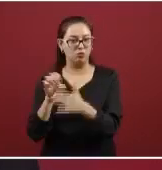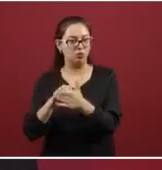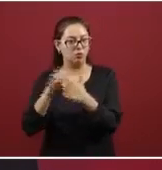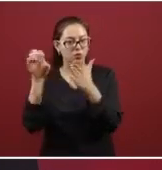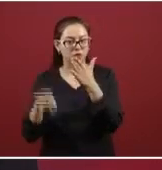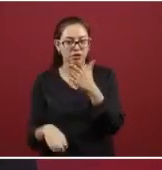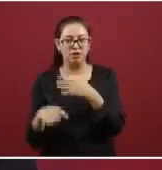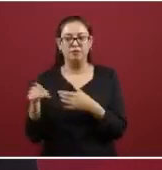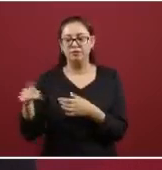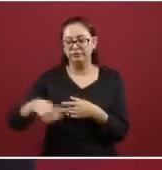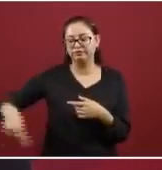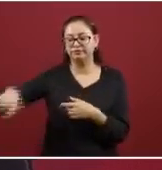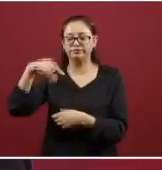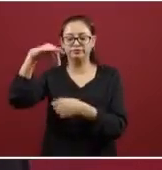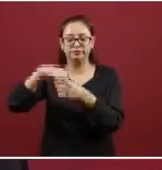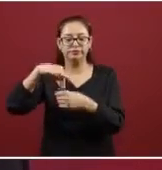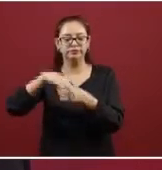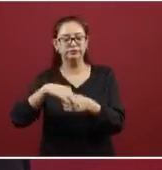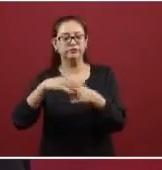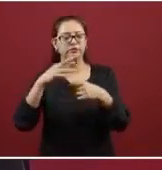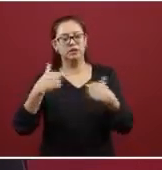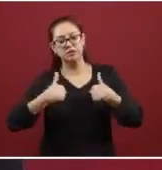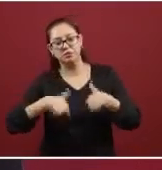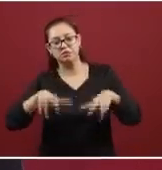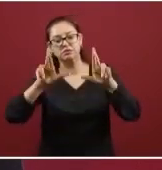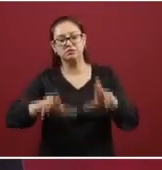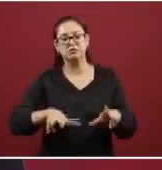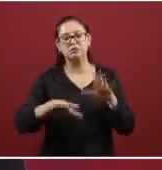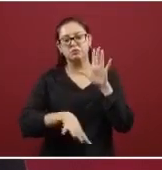con libertad a sus representantes,